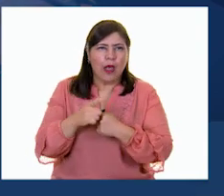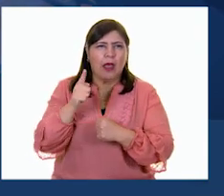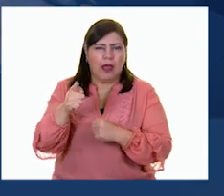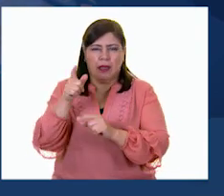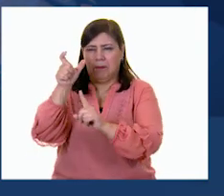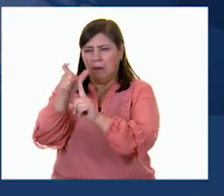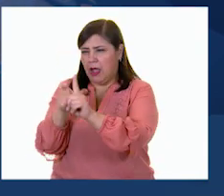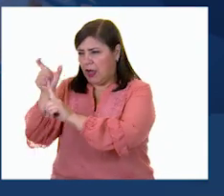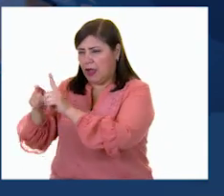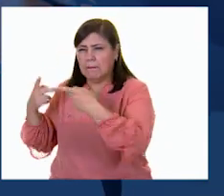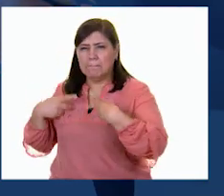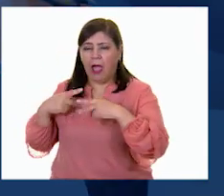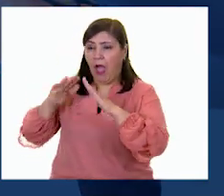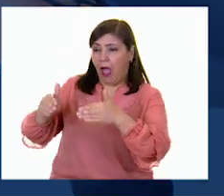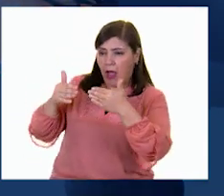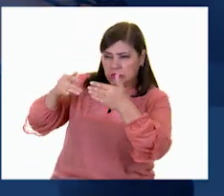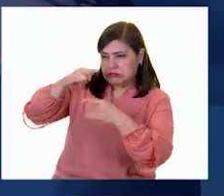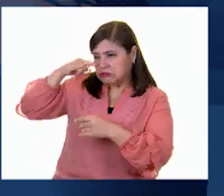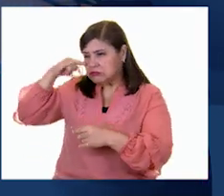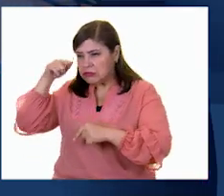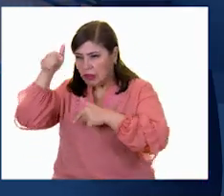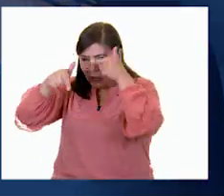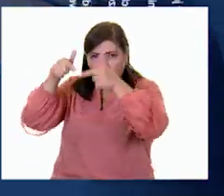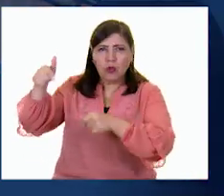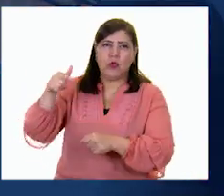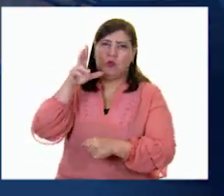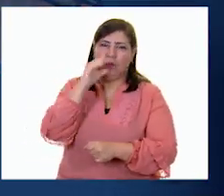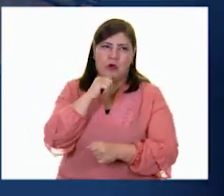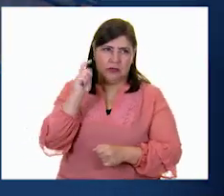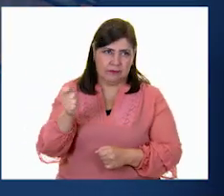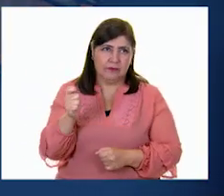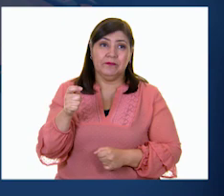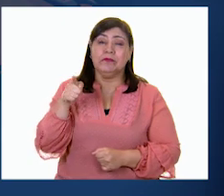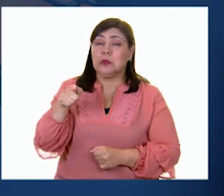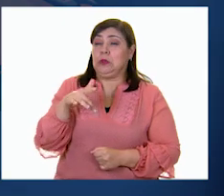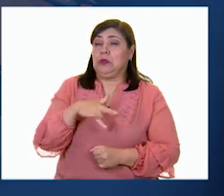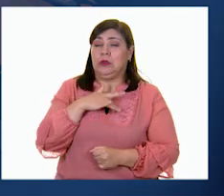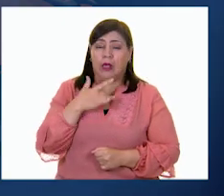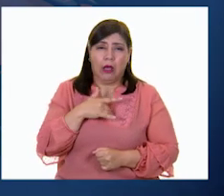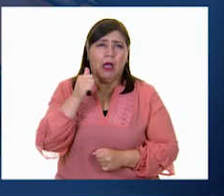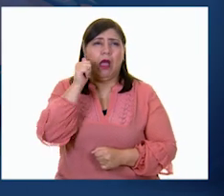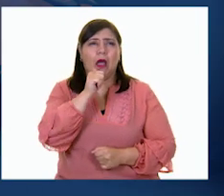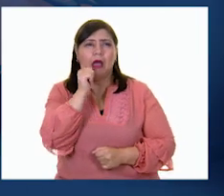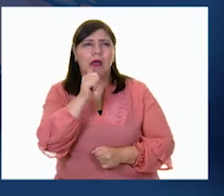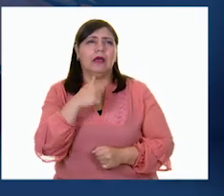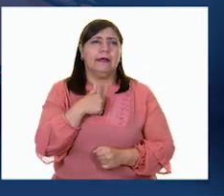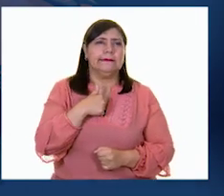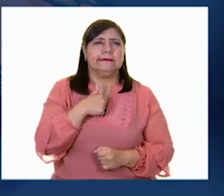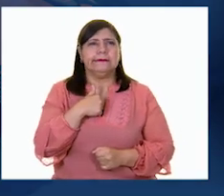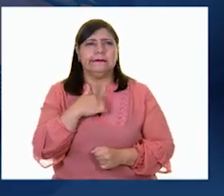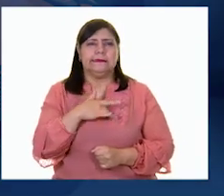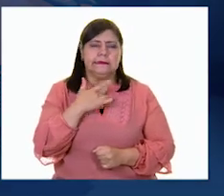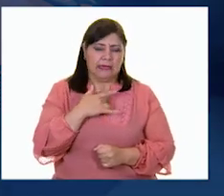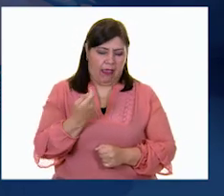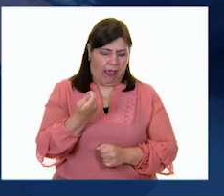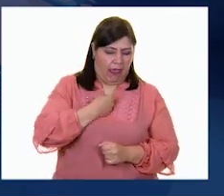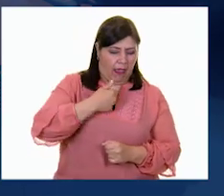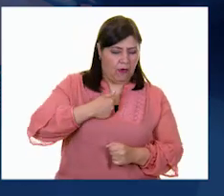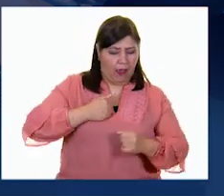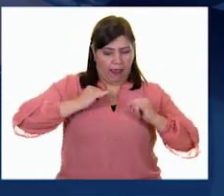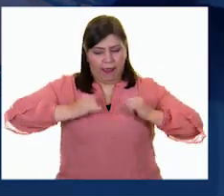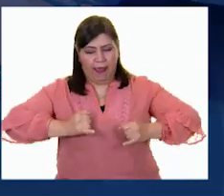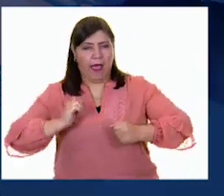por su exterior, que éste es engañoso las más veces. No te empeñes nunca en singularizarte en nada. Si fueres